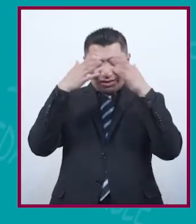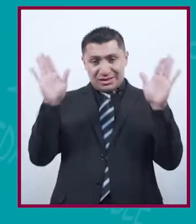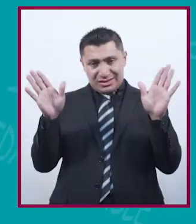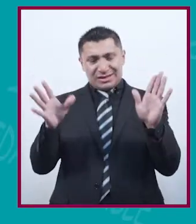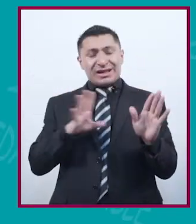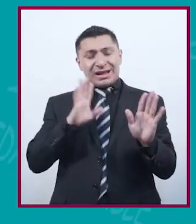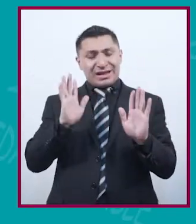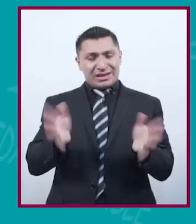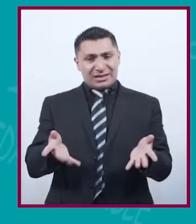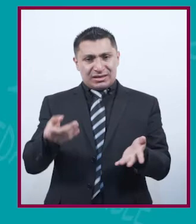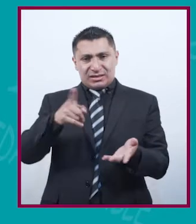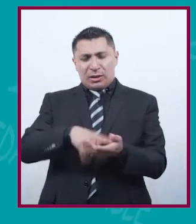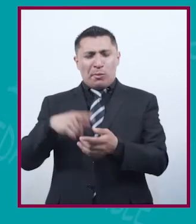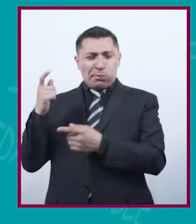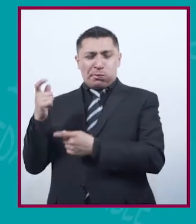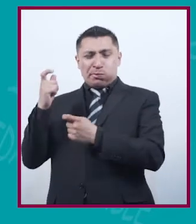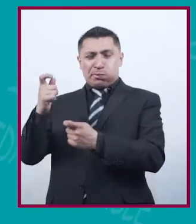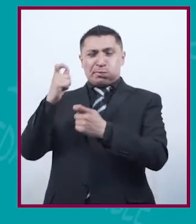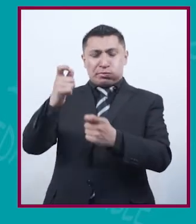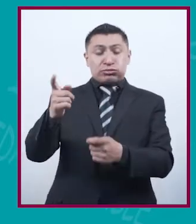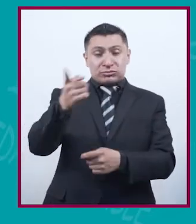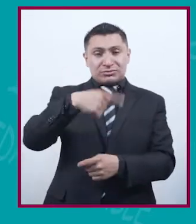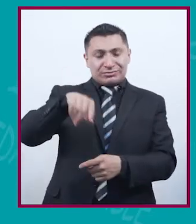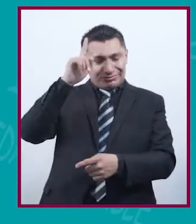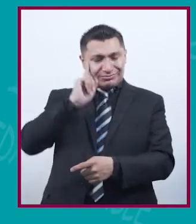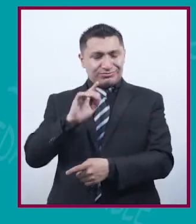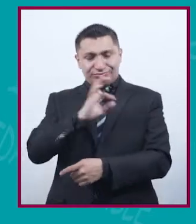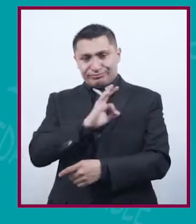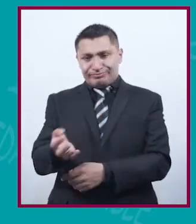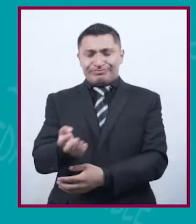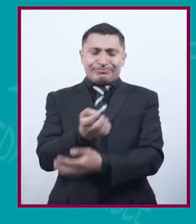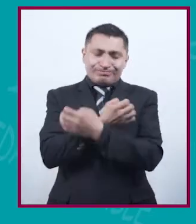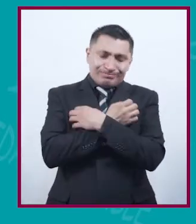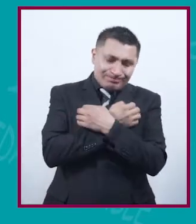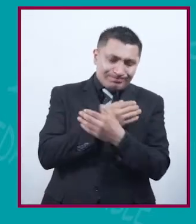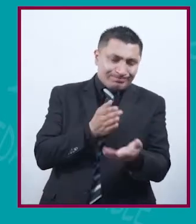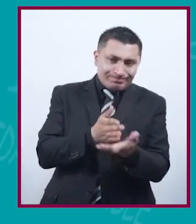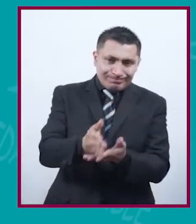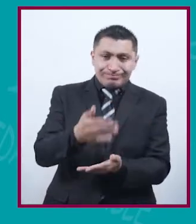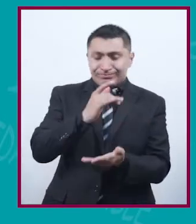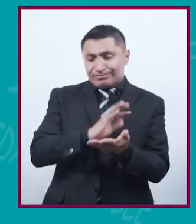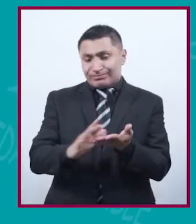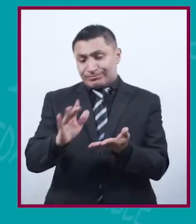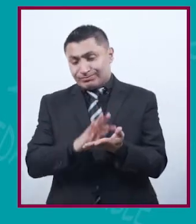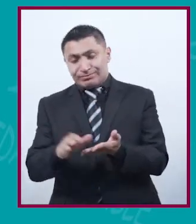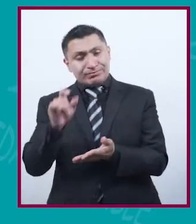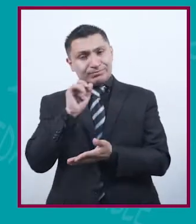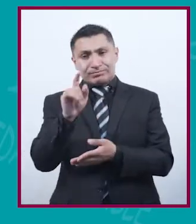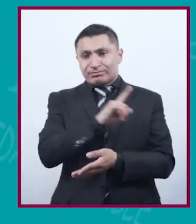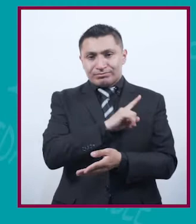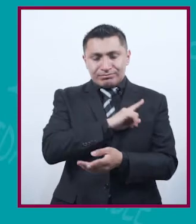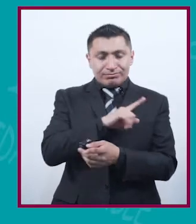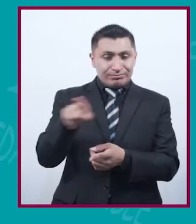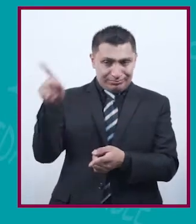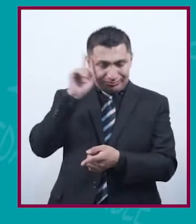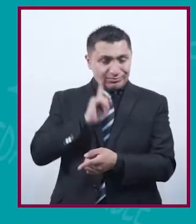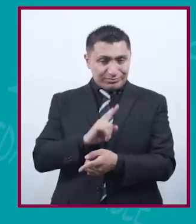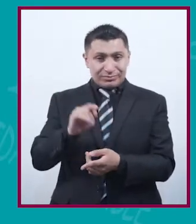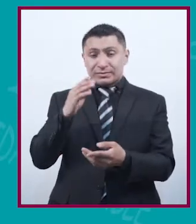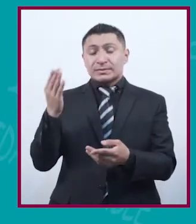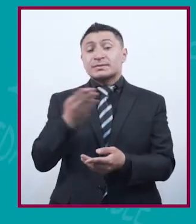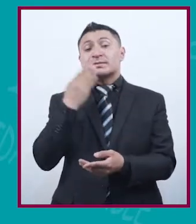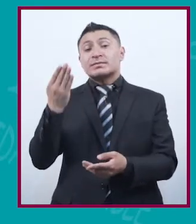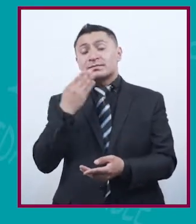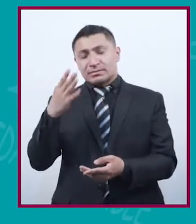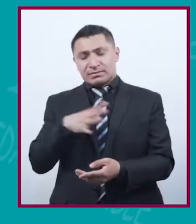había dentro del protestantismo a que las mujeres pudieran educarse y pudieran leer por sí mismas la Biblia, va a crear